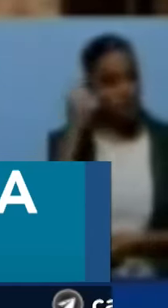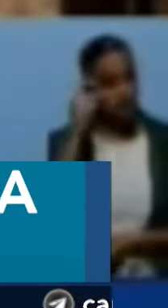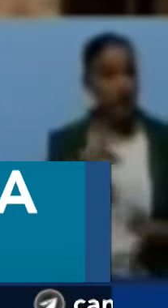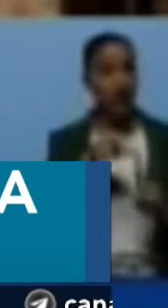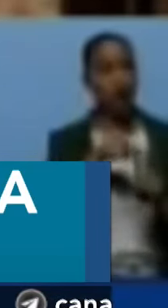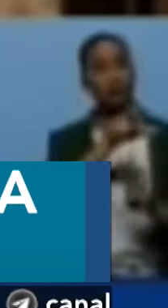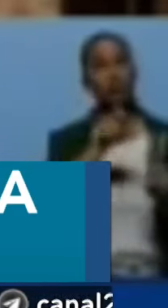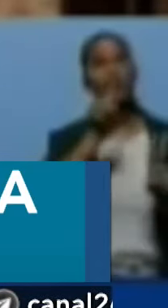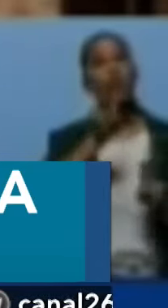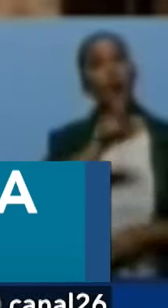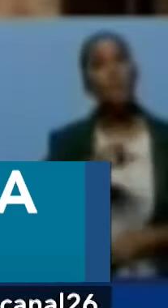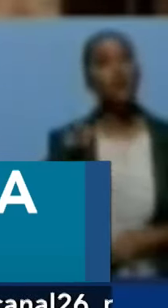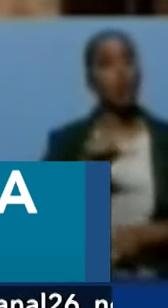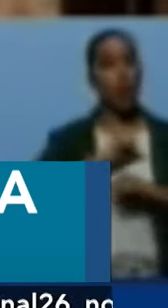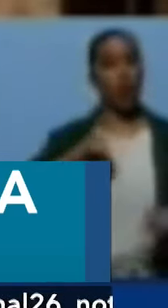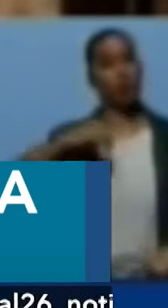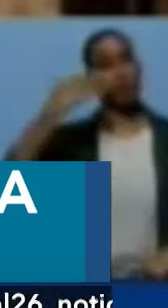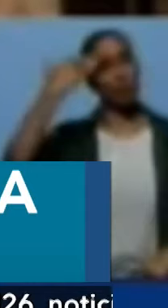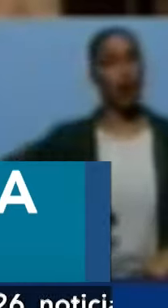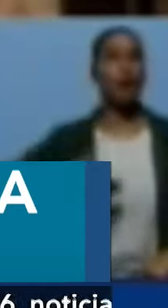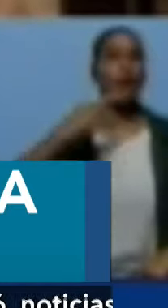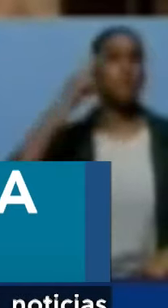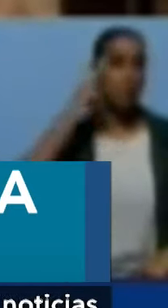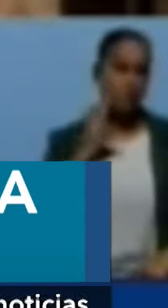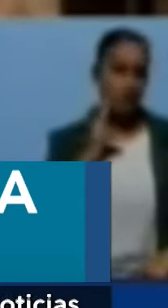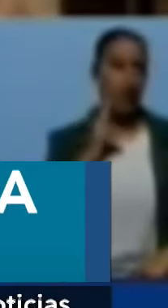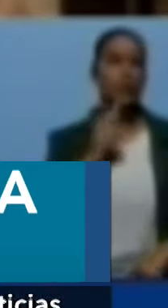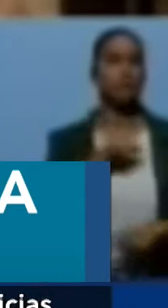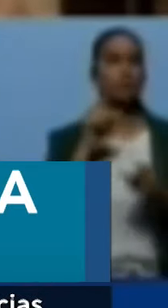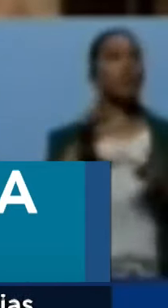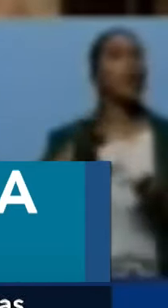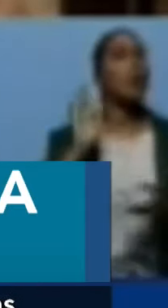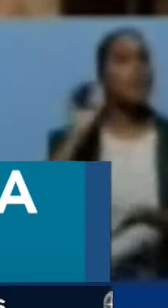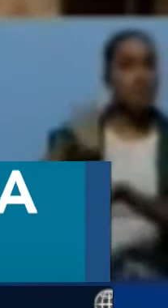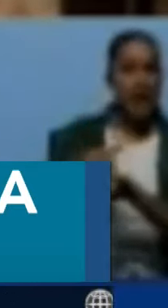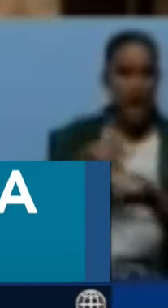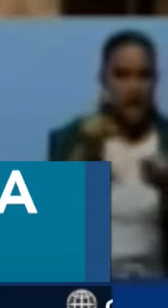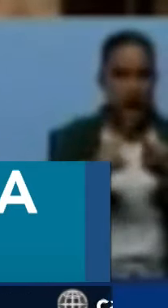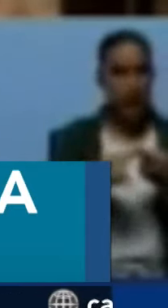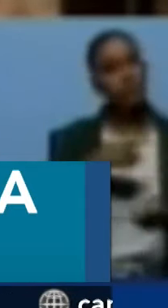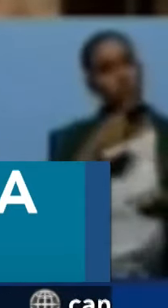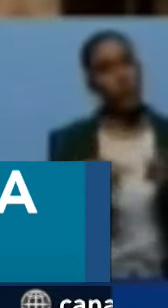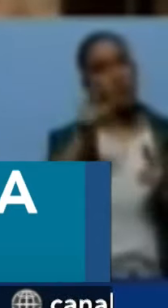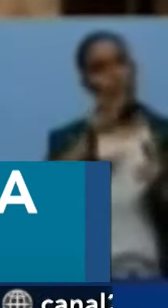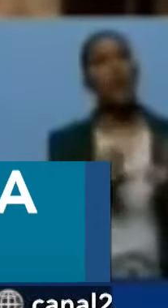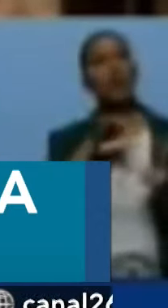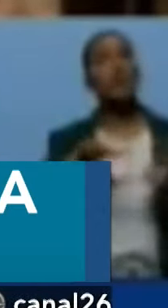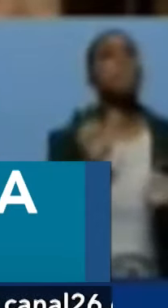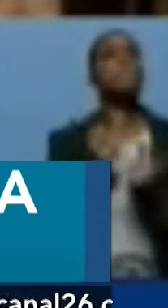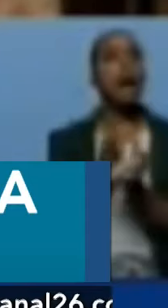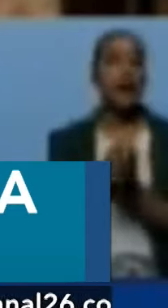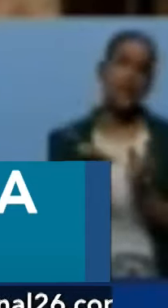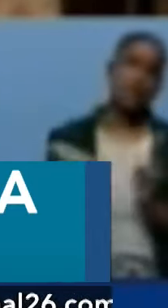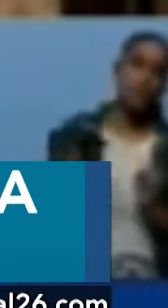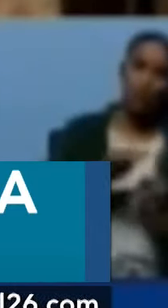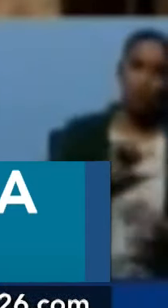él Nosotros con el apoderado judicial de González Urrutia José Vicente aro en las próximas horas en los próximos